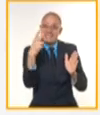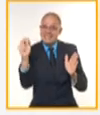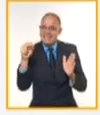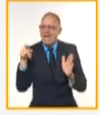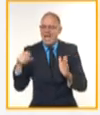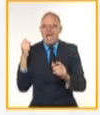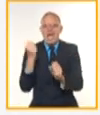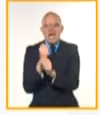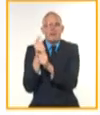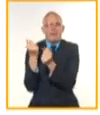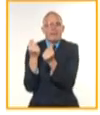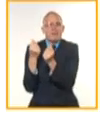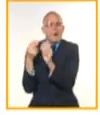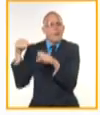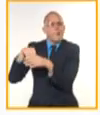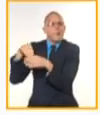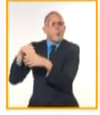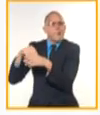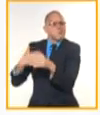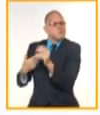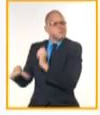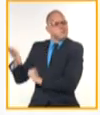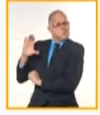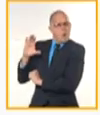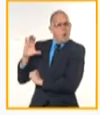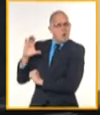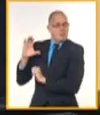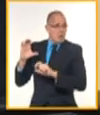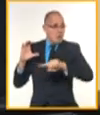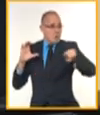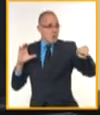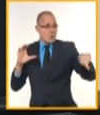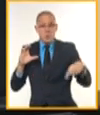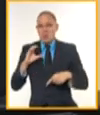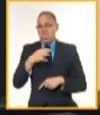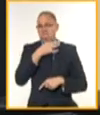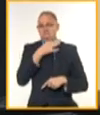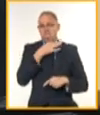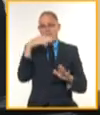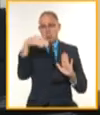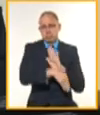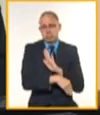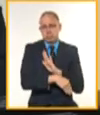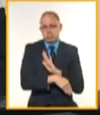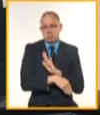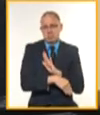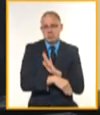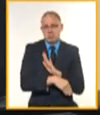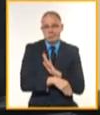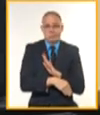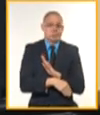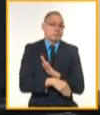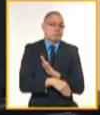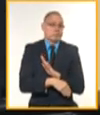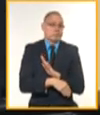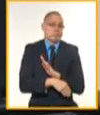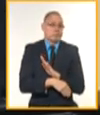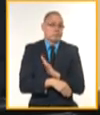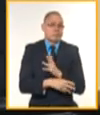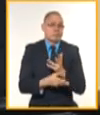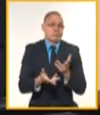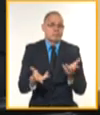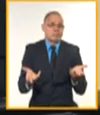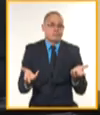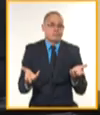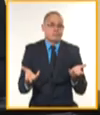restante 99% de la población mundial. Bueno, y en medio de esas circunstancias,